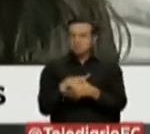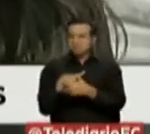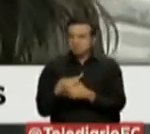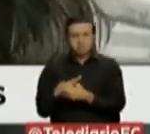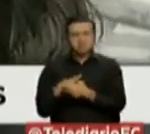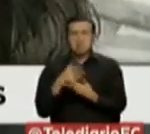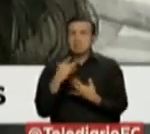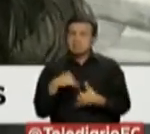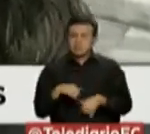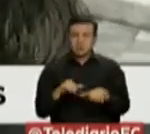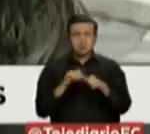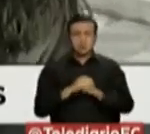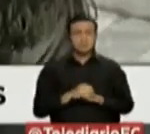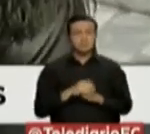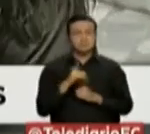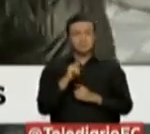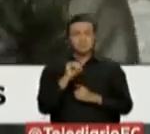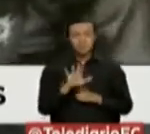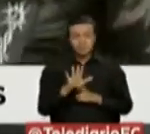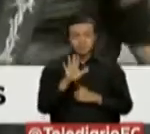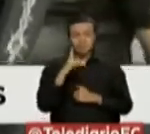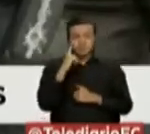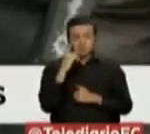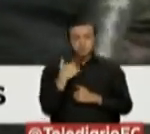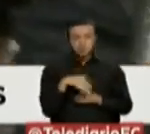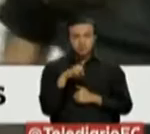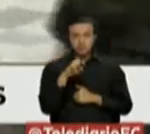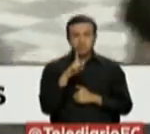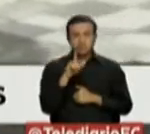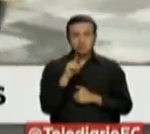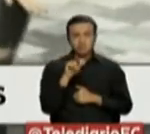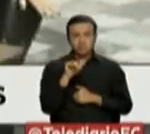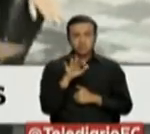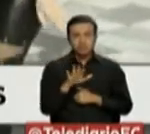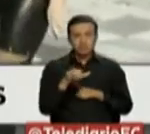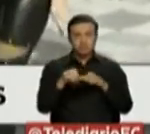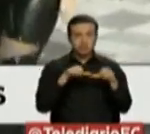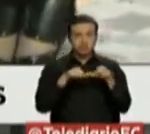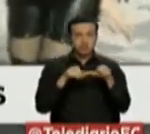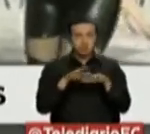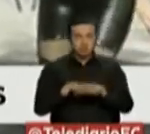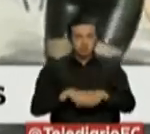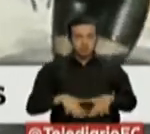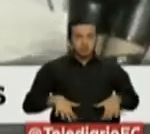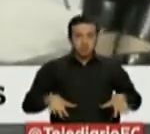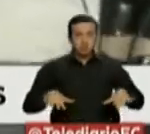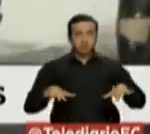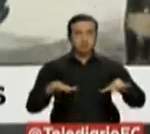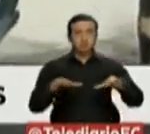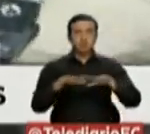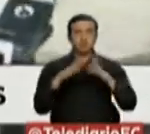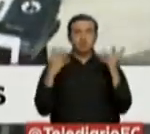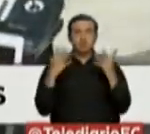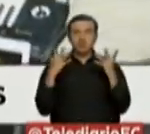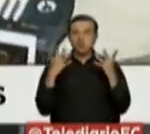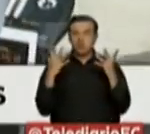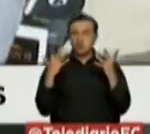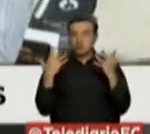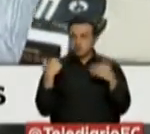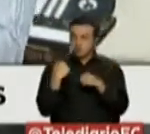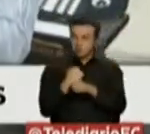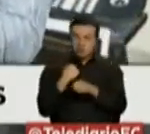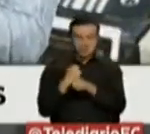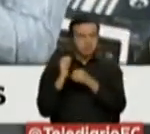todavía. Muy bien, Daniel. Vamos a conversar con Edwin Bosmediano, el administrador de acá de la zona Eloy Alfaro. Él ha estado